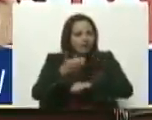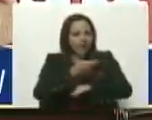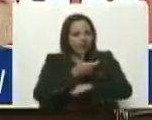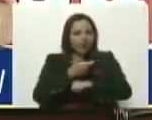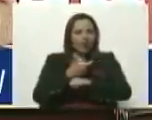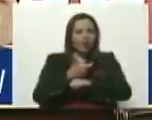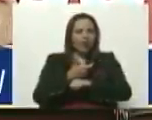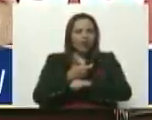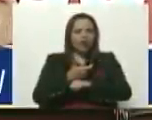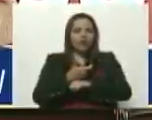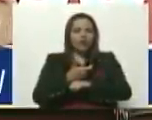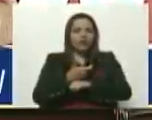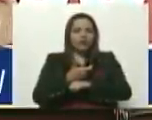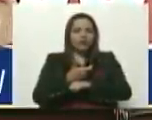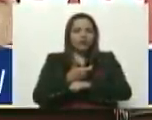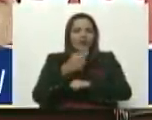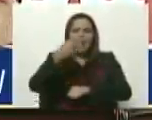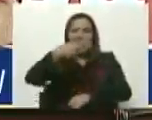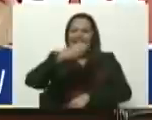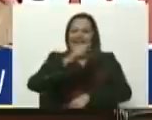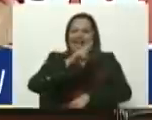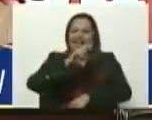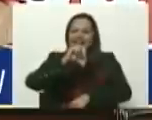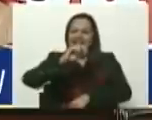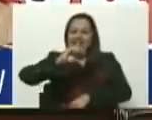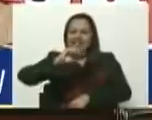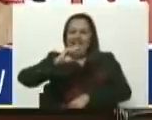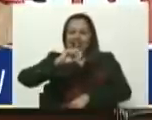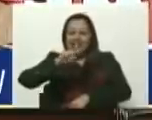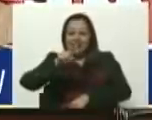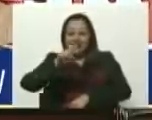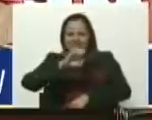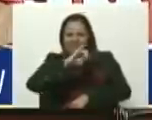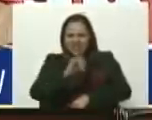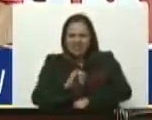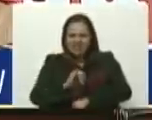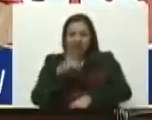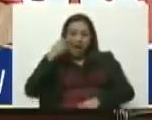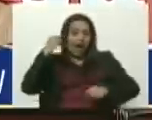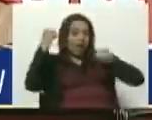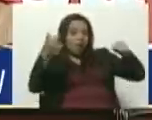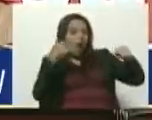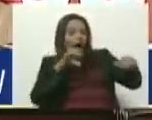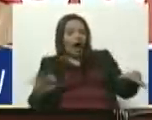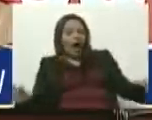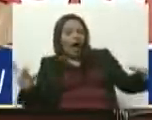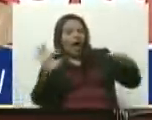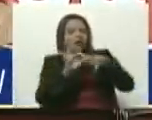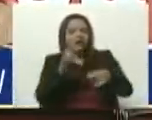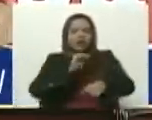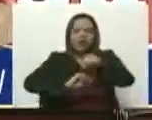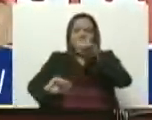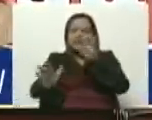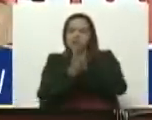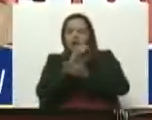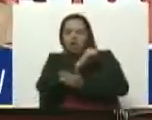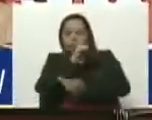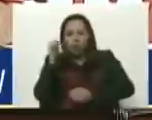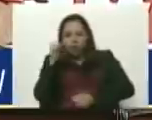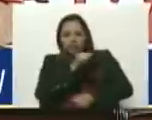hernández cuando gano fiesta porque iban a una alianza en la lucha contra las drogas